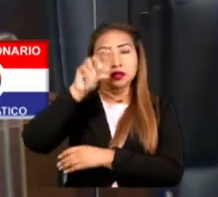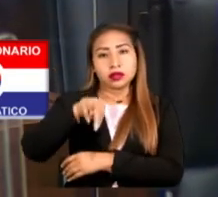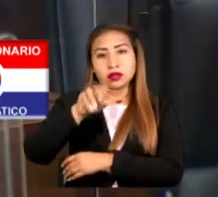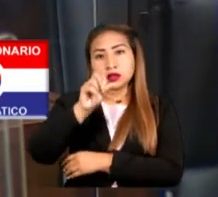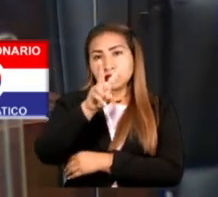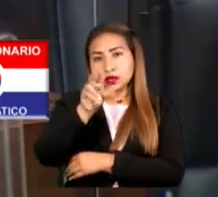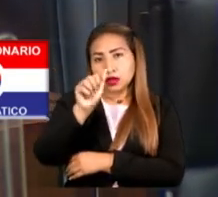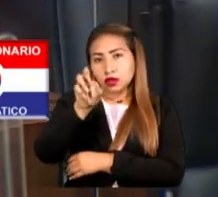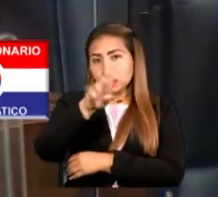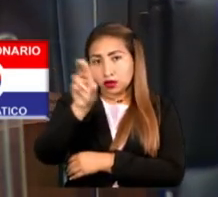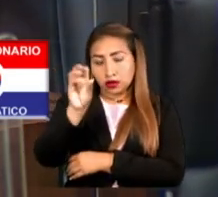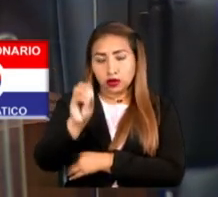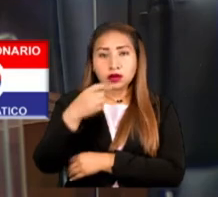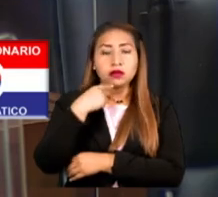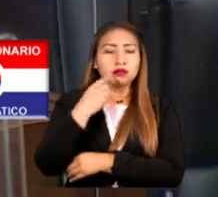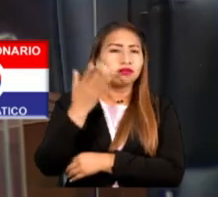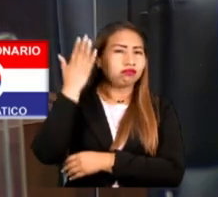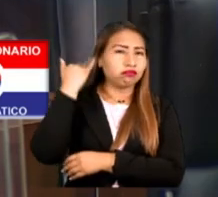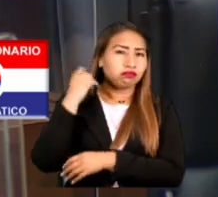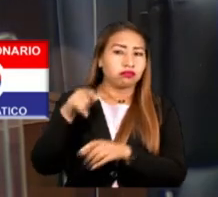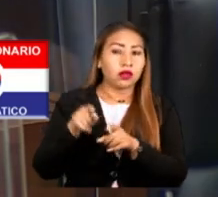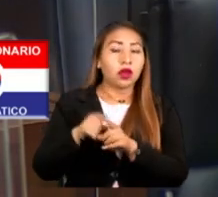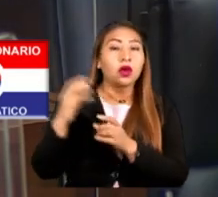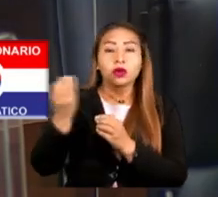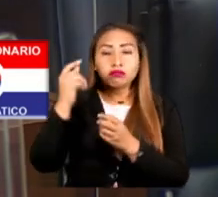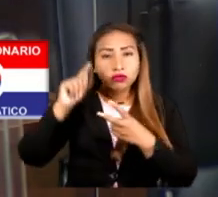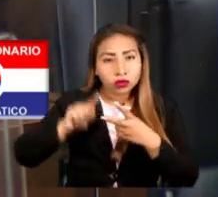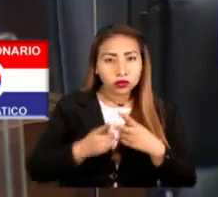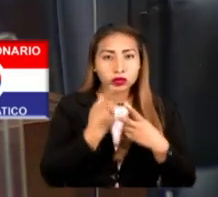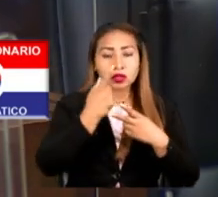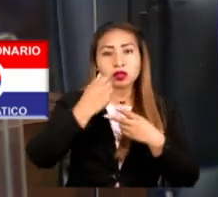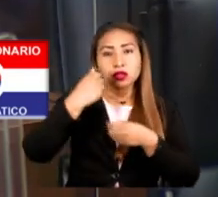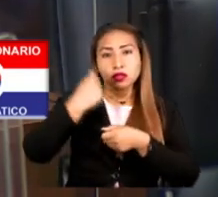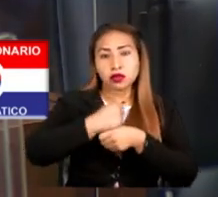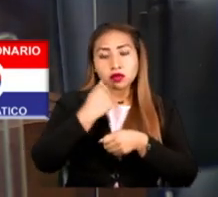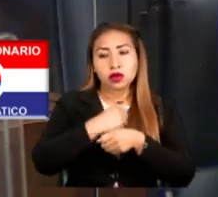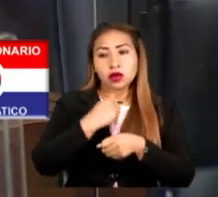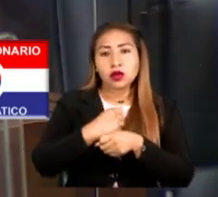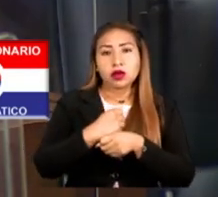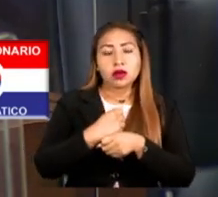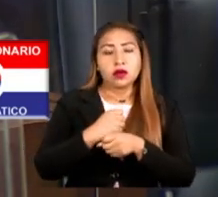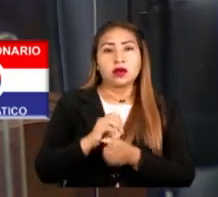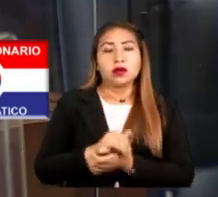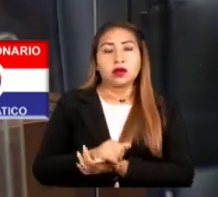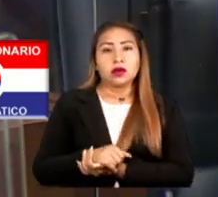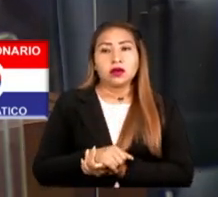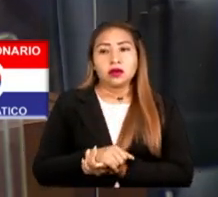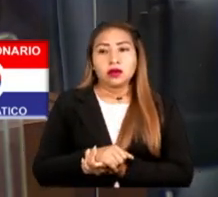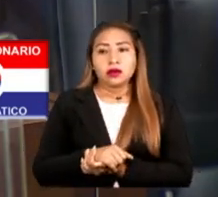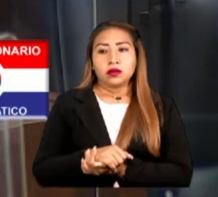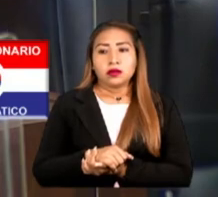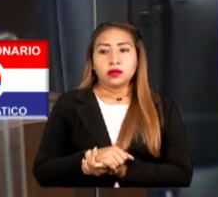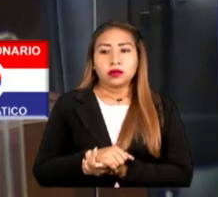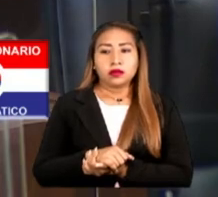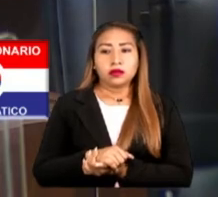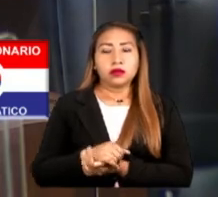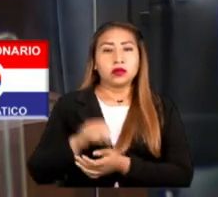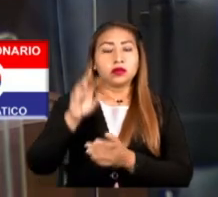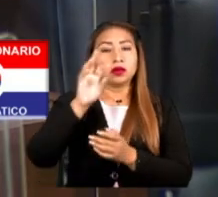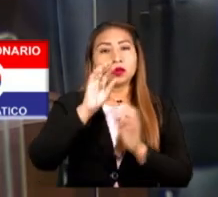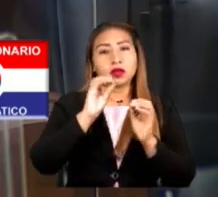que una vez que asuma sus funciones, lo queremos invitar a nuestro circuito, al 8-5,